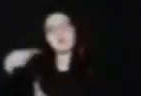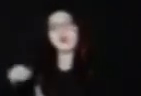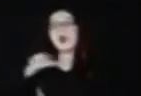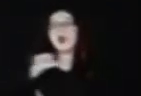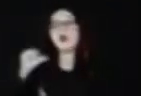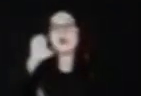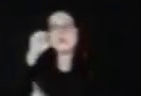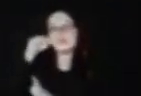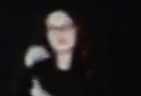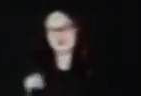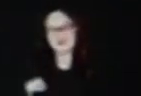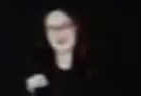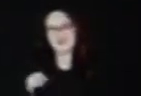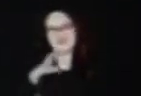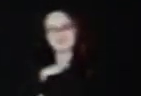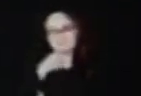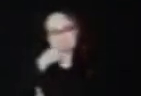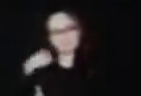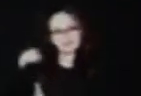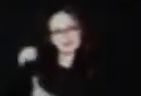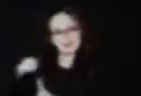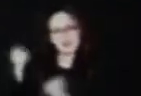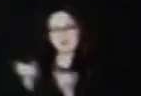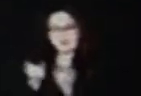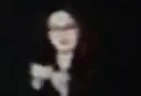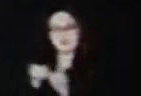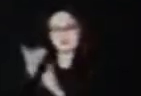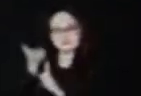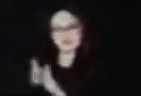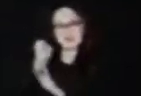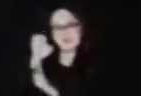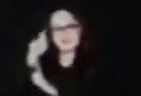presidente Andrés Manuel López Obrador refiriéndose a Enrique Peña Nieto. Definitivamente.